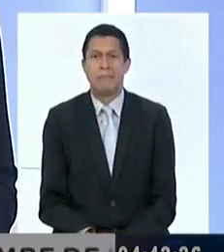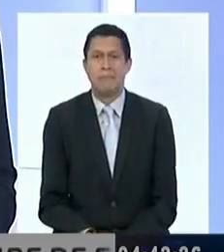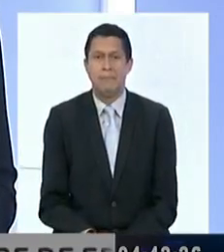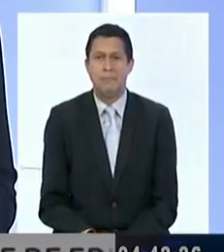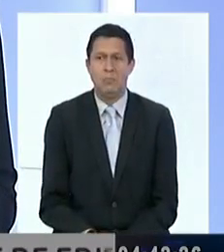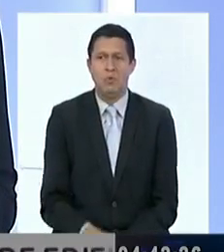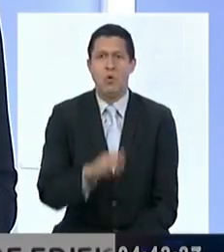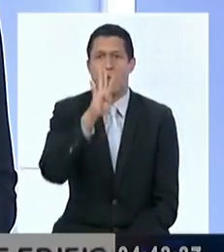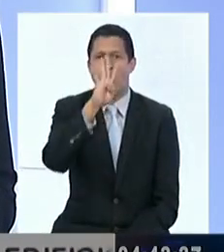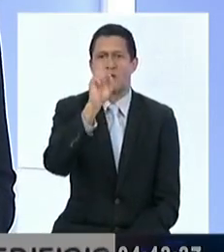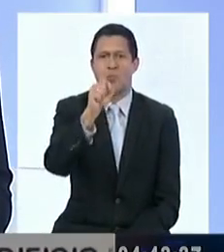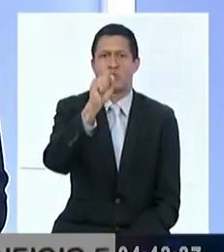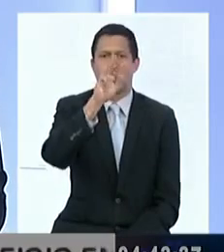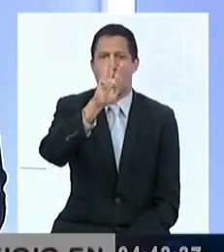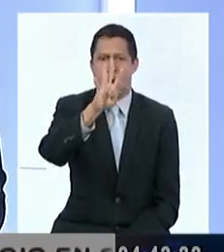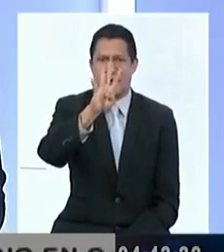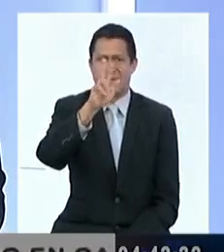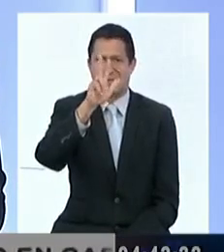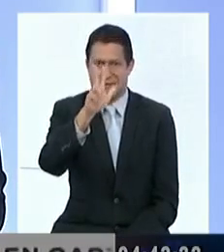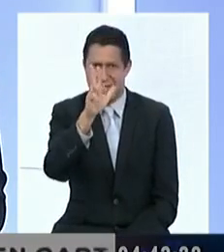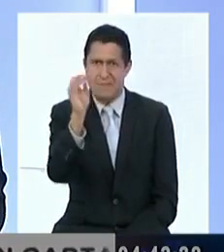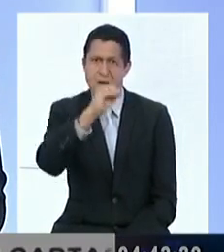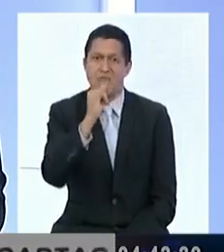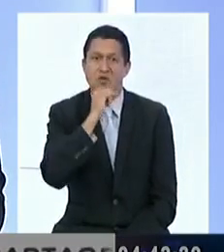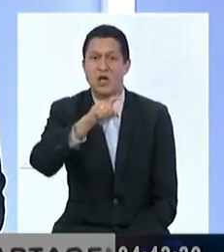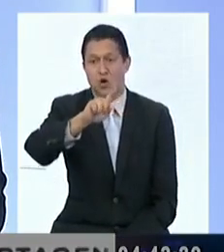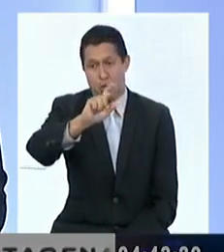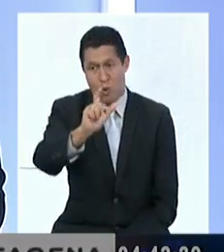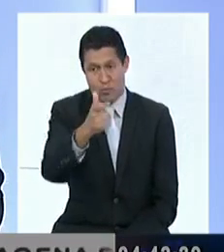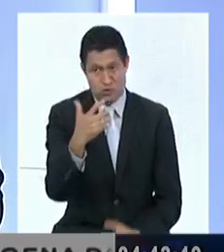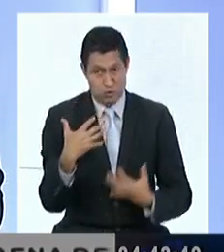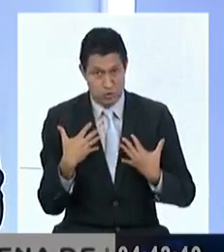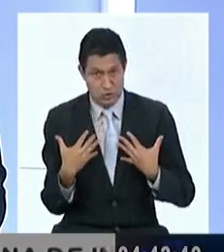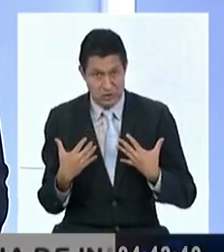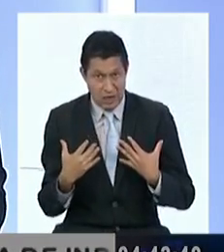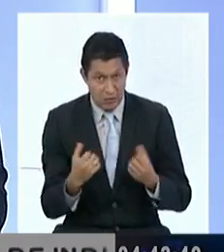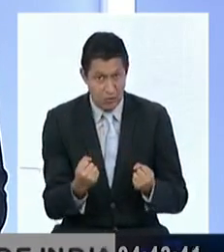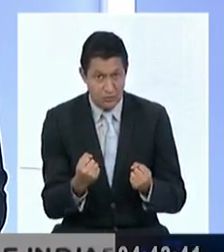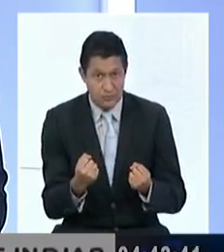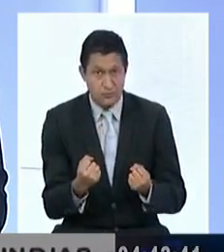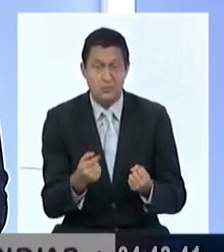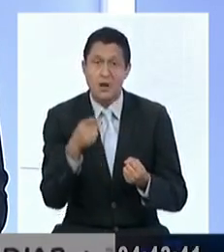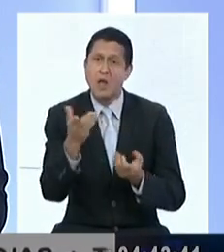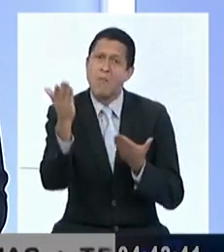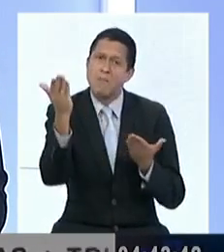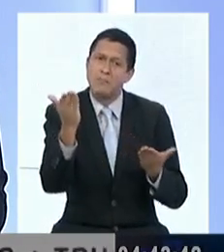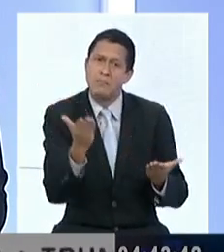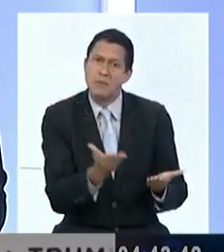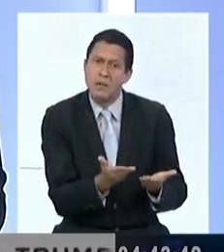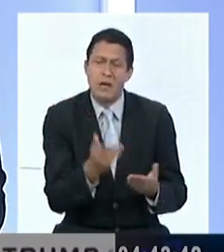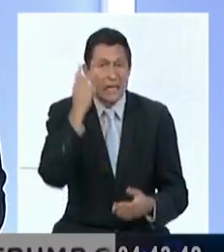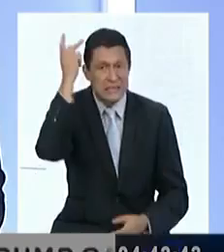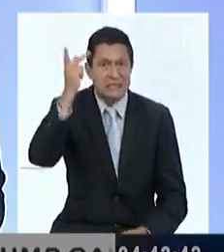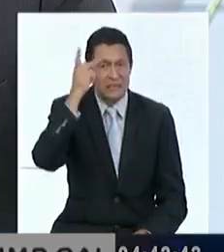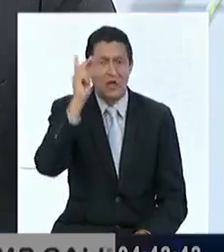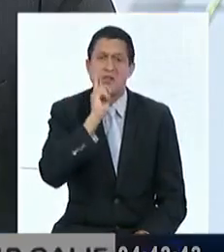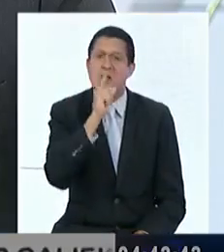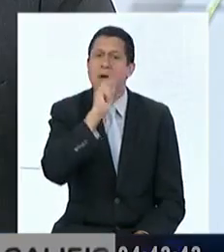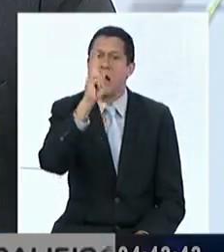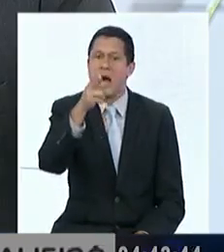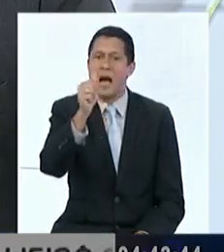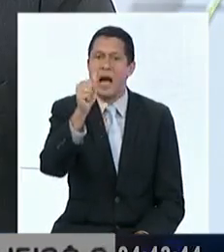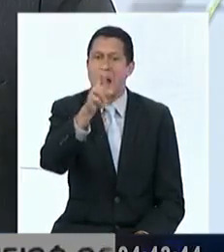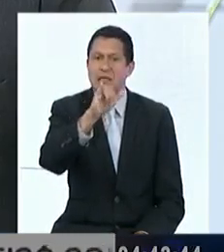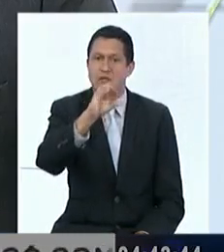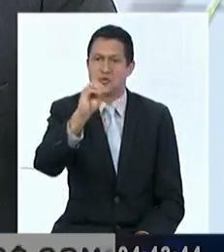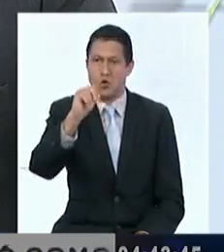443 minutos de la tarde continuamos con más aquí en noticias globovisión salud y le vamos a dar la bienvenida al psicólogo harrison santiago